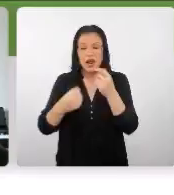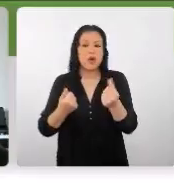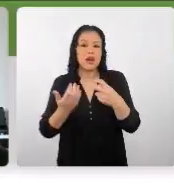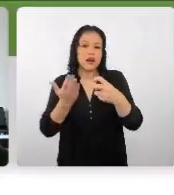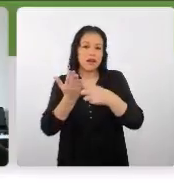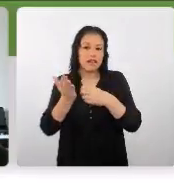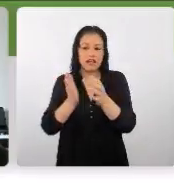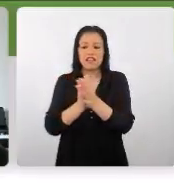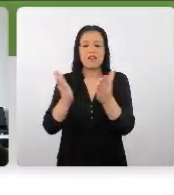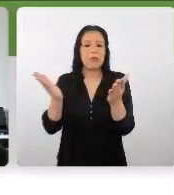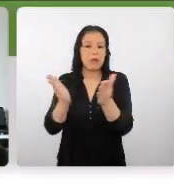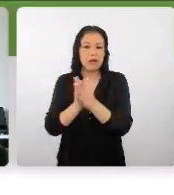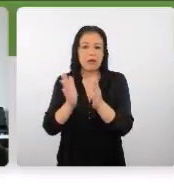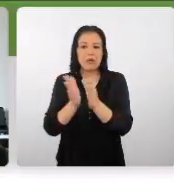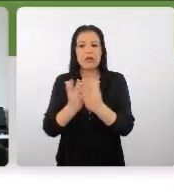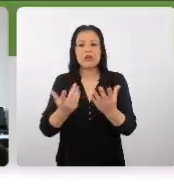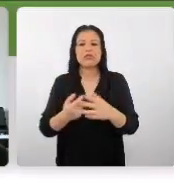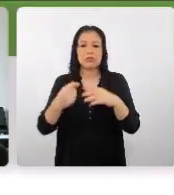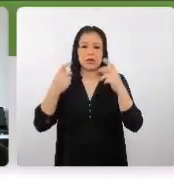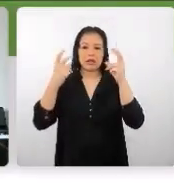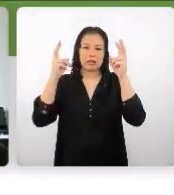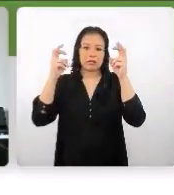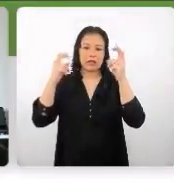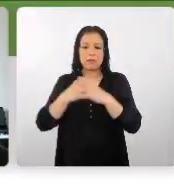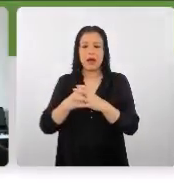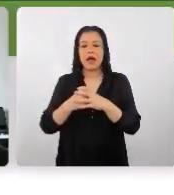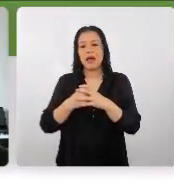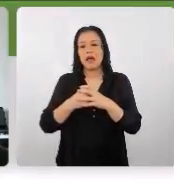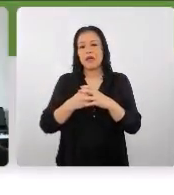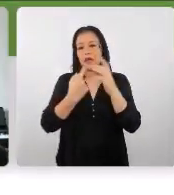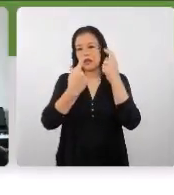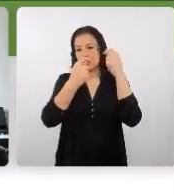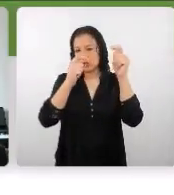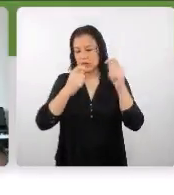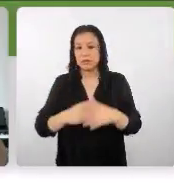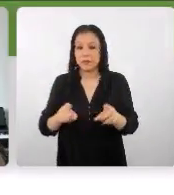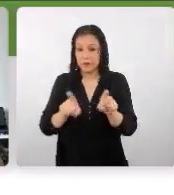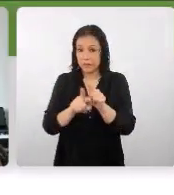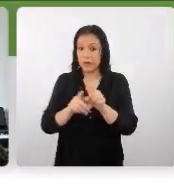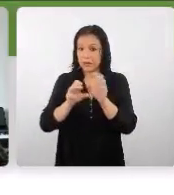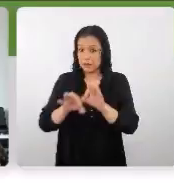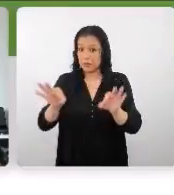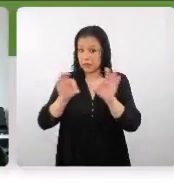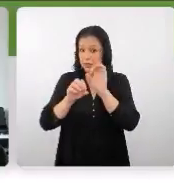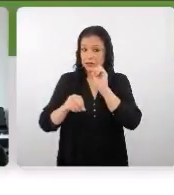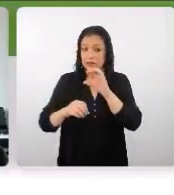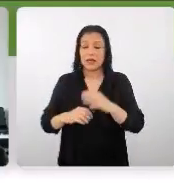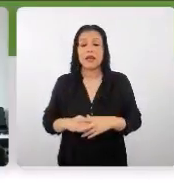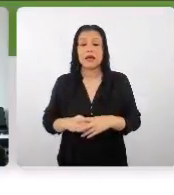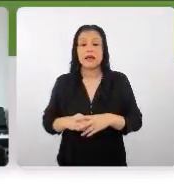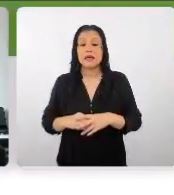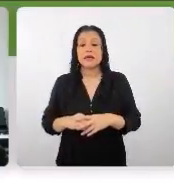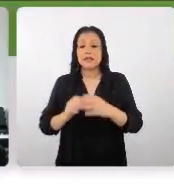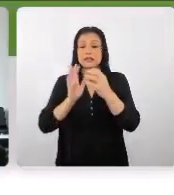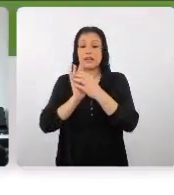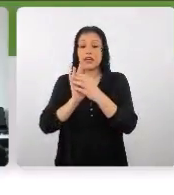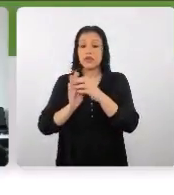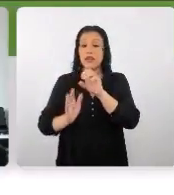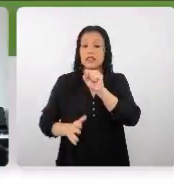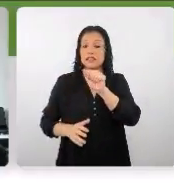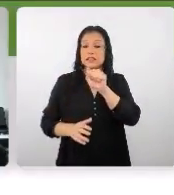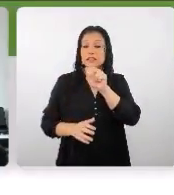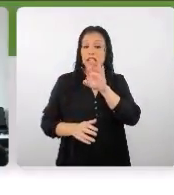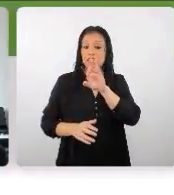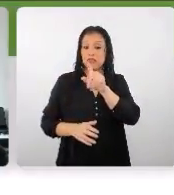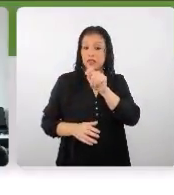etcétera, sobre turismo. Es importante mencionar también que este sello de Safe Travel,